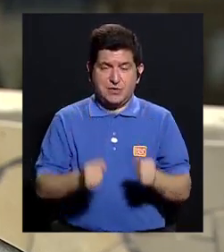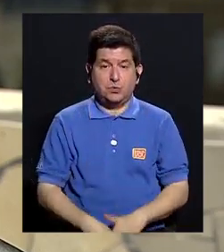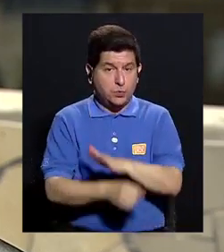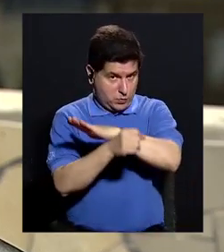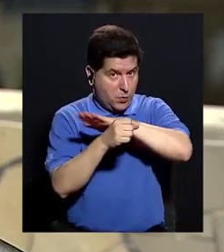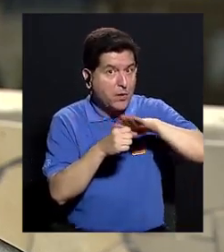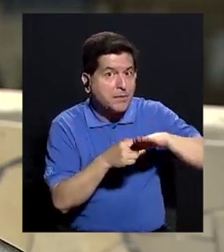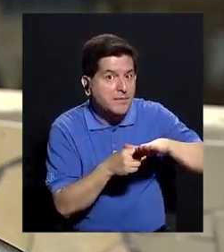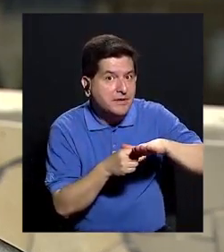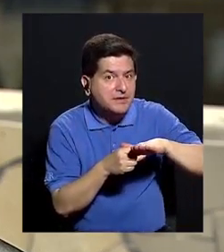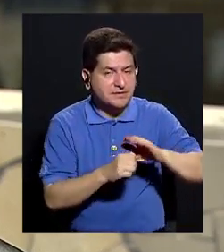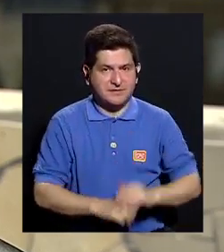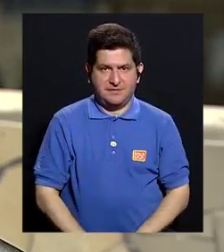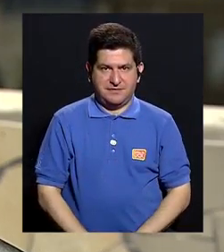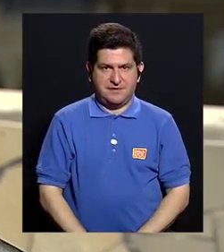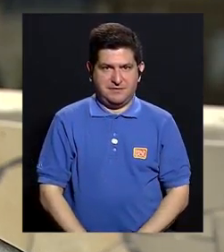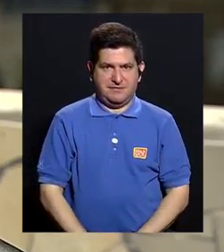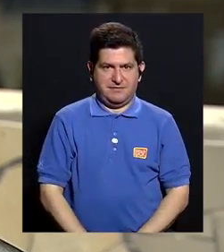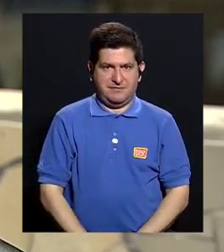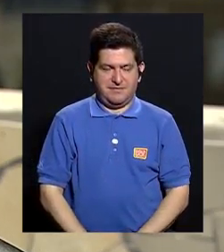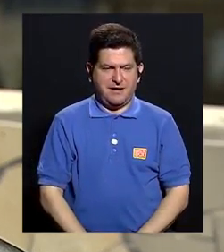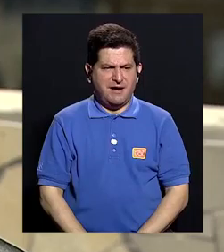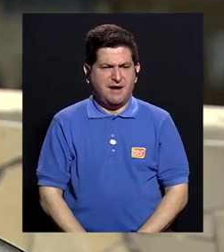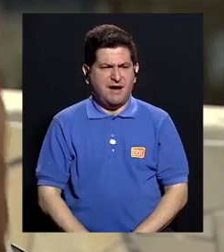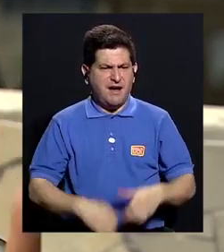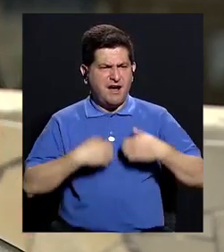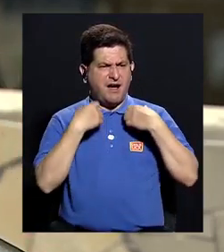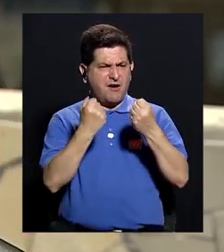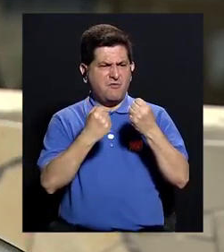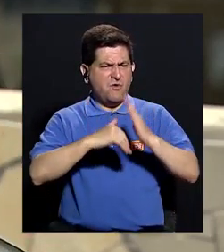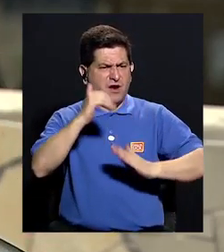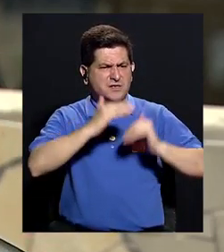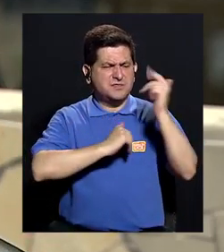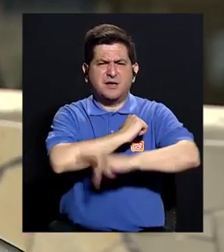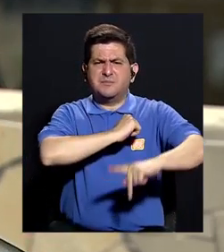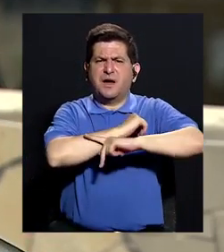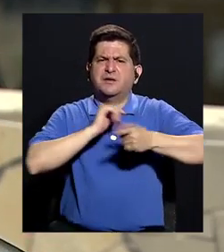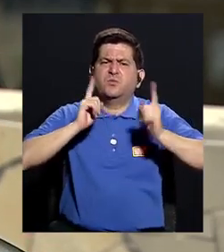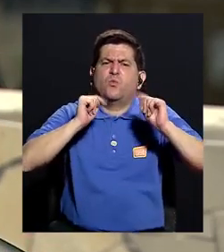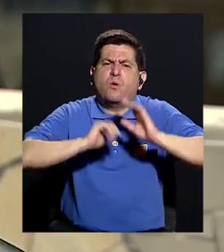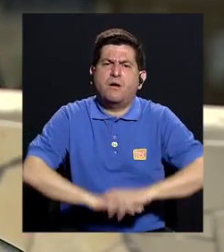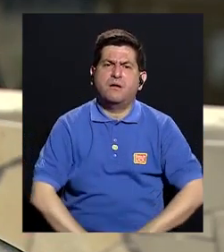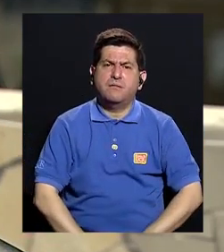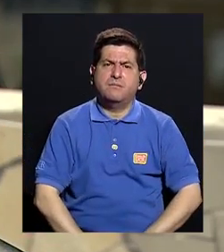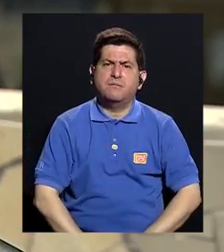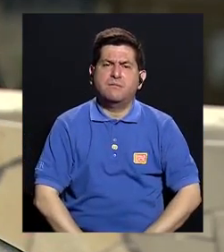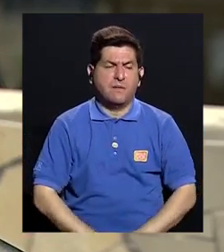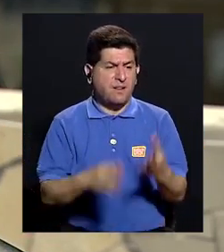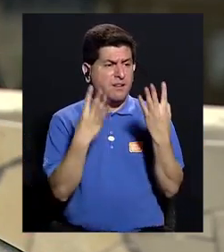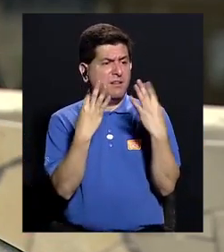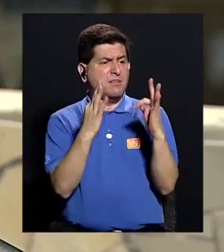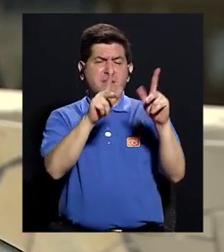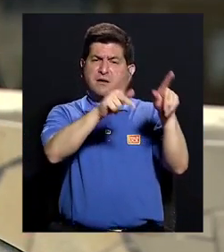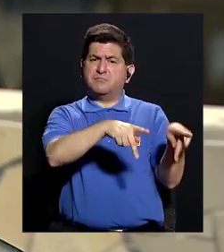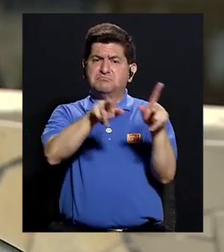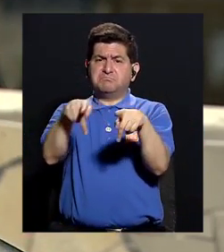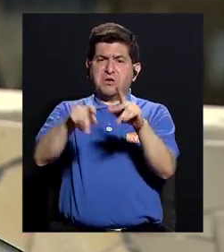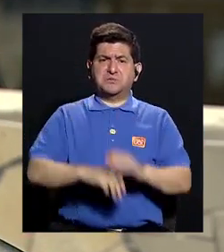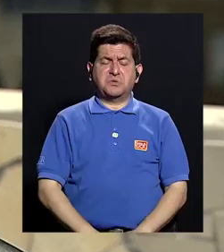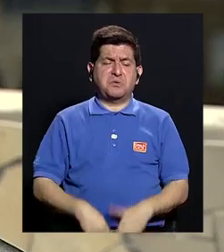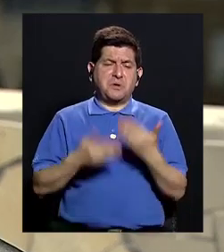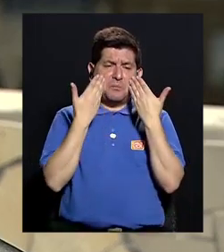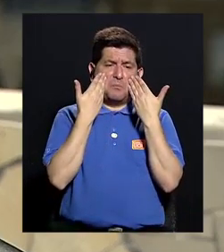salud integral con qué fuerza vital vas a construir un país o sea ¿cómo pretendes que personas